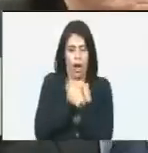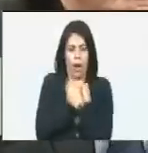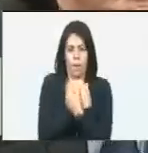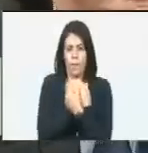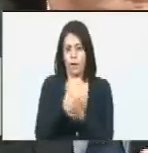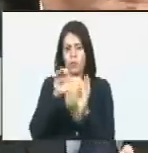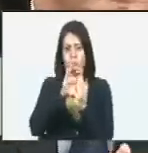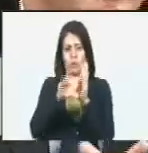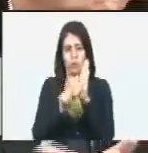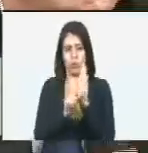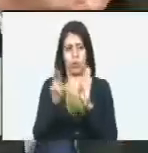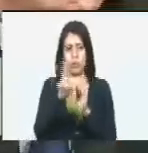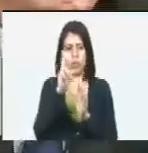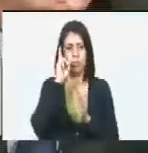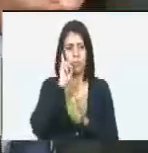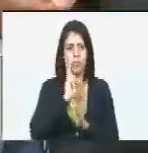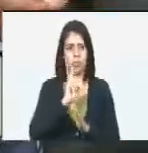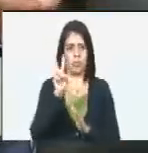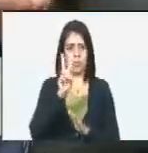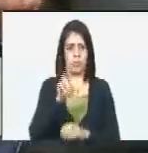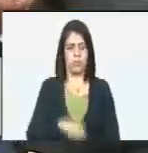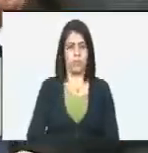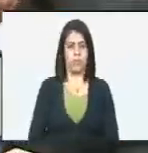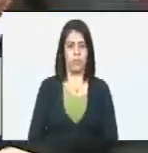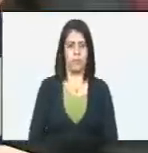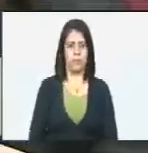República Bolivariana de Venezuela.